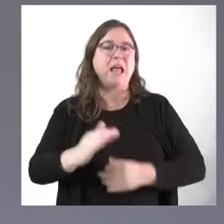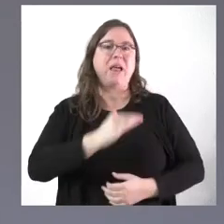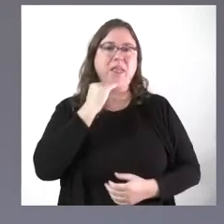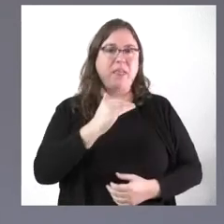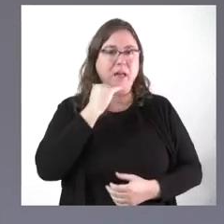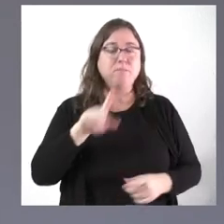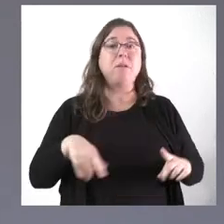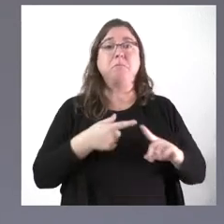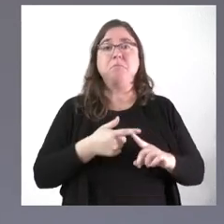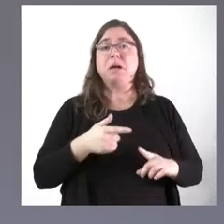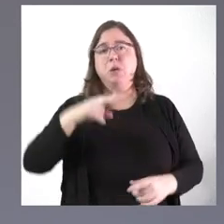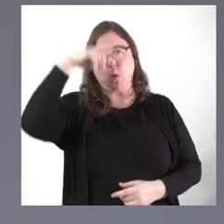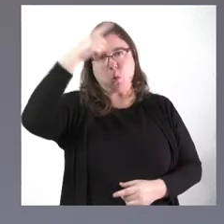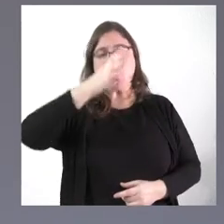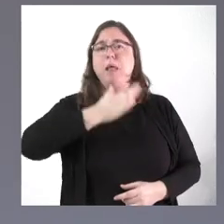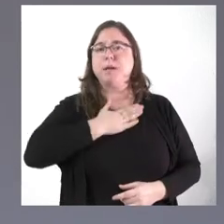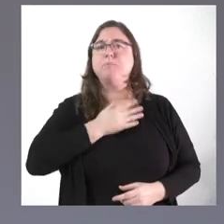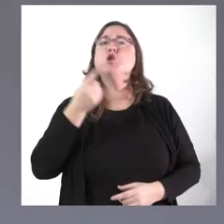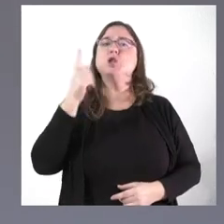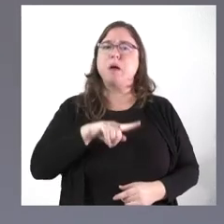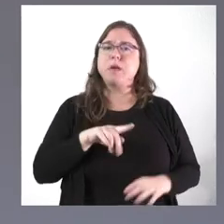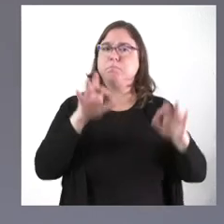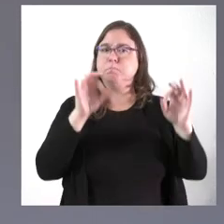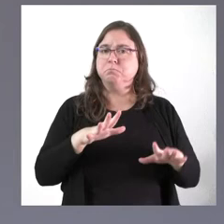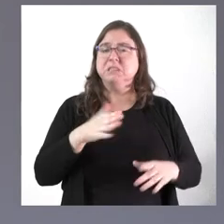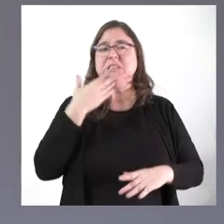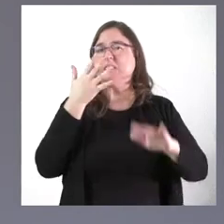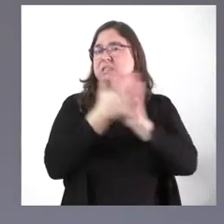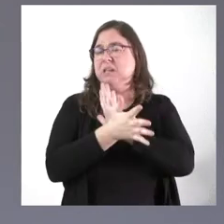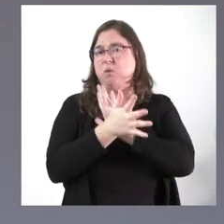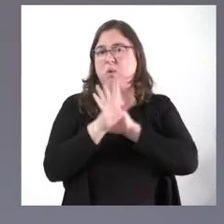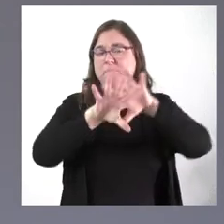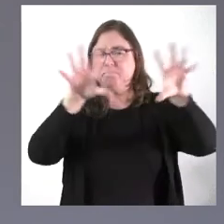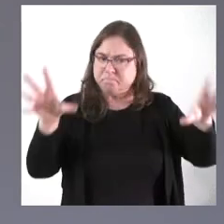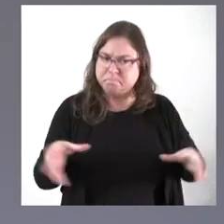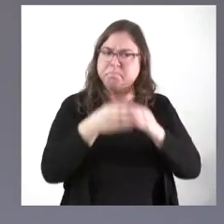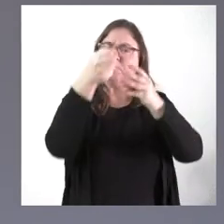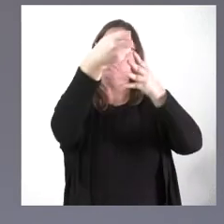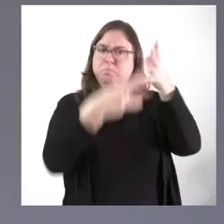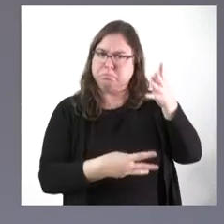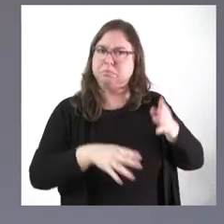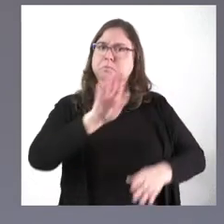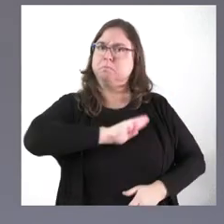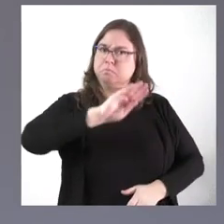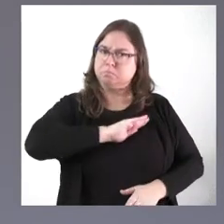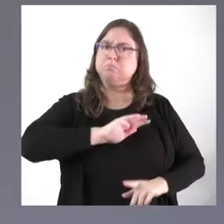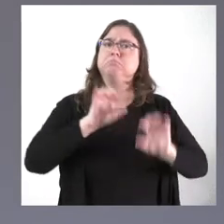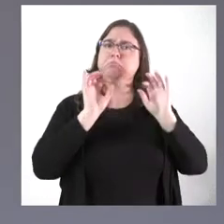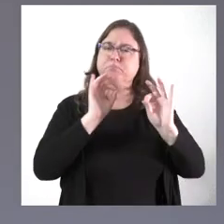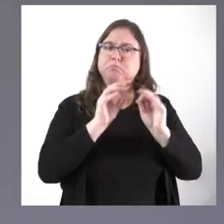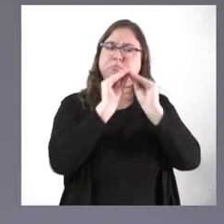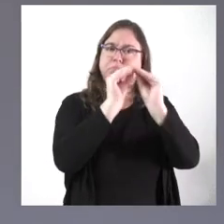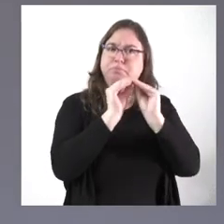y cultura y patrimonio Pues también están trabajando en esas medias es decir por tanto un complejo paquete de actuaciones que se están desarrollando se